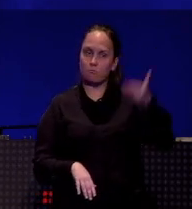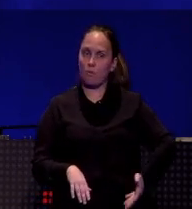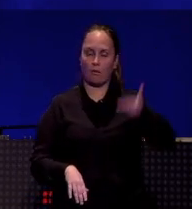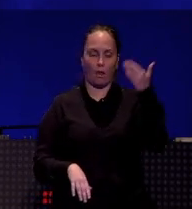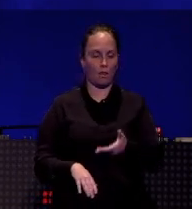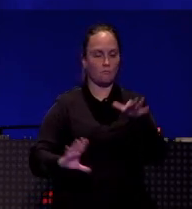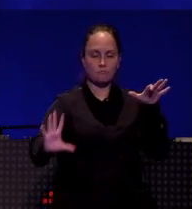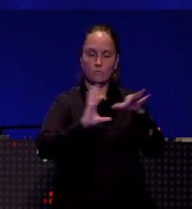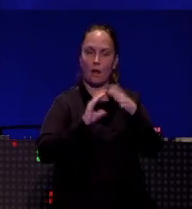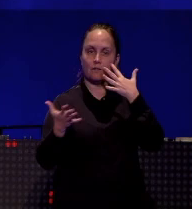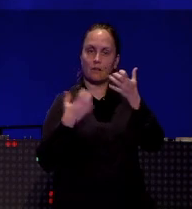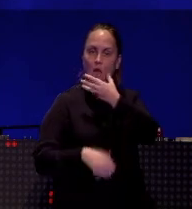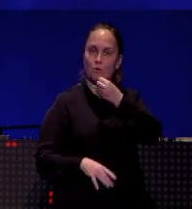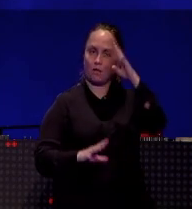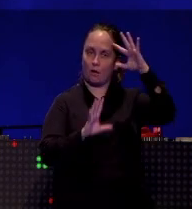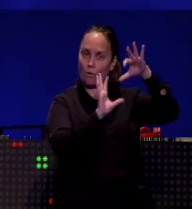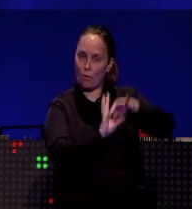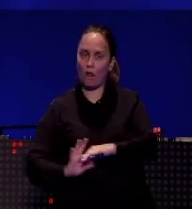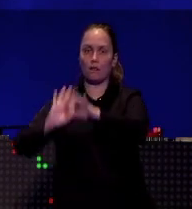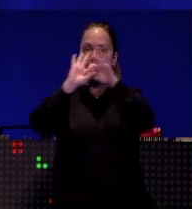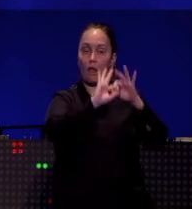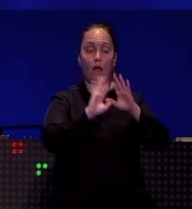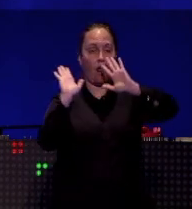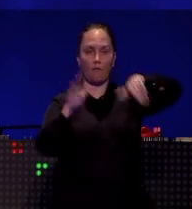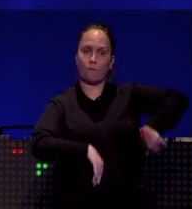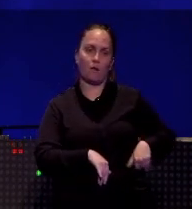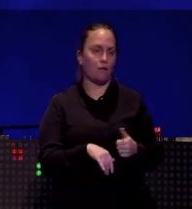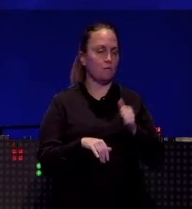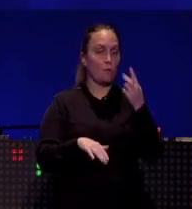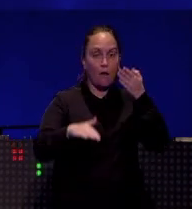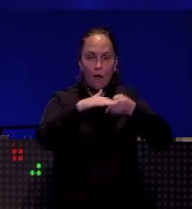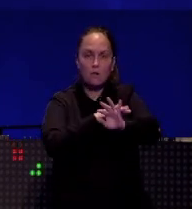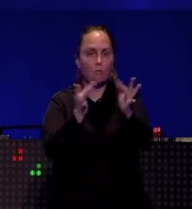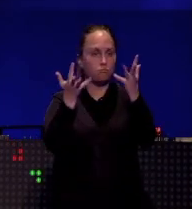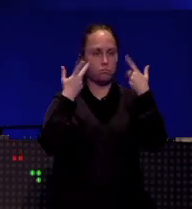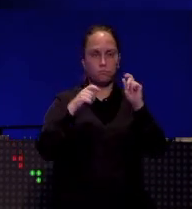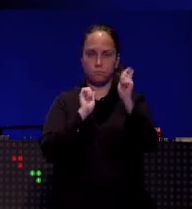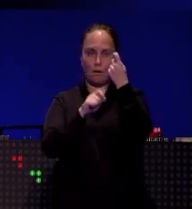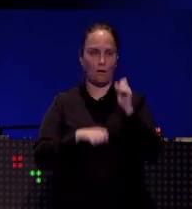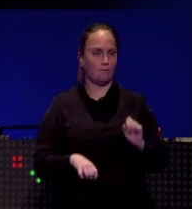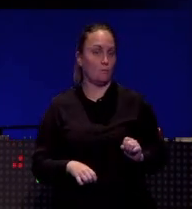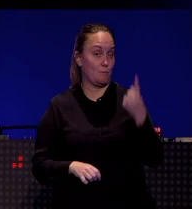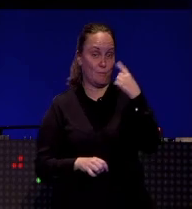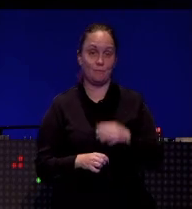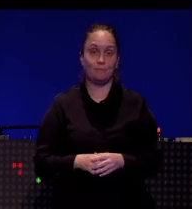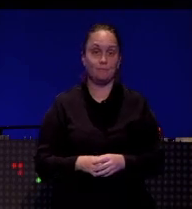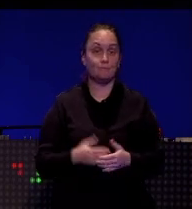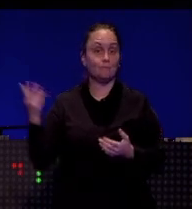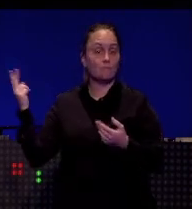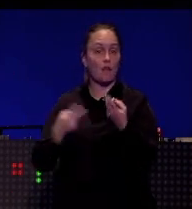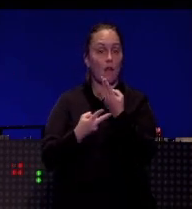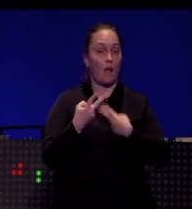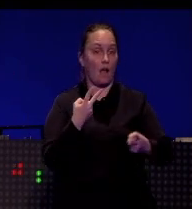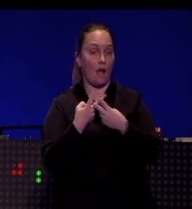llevar una estética bonita y coherente en instagram que al final es es lo primero que impacta la utilización de hashtag